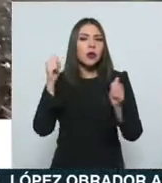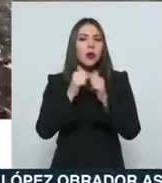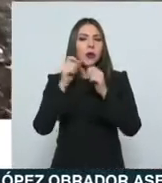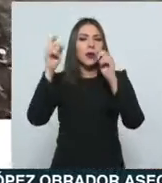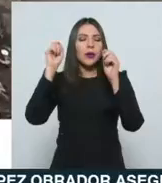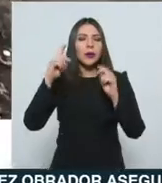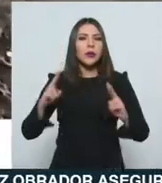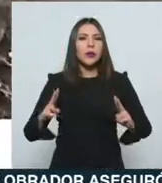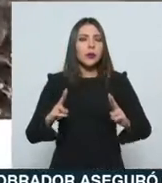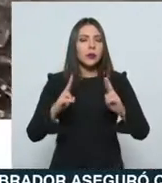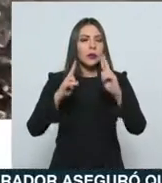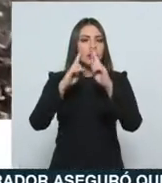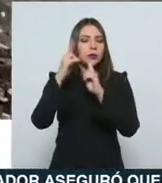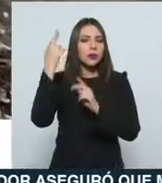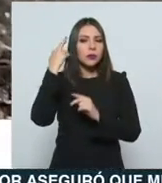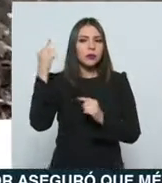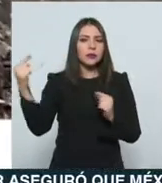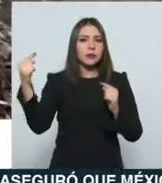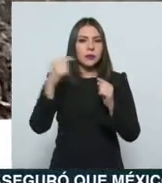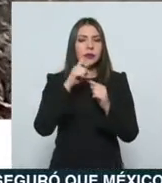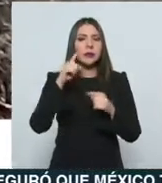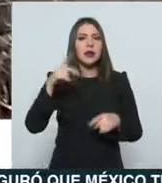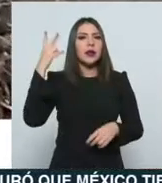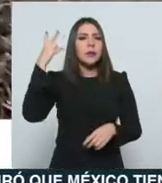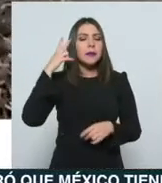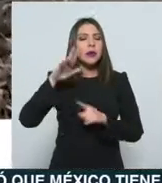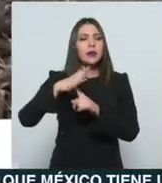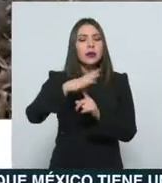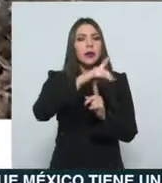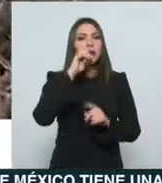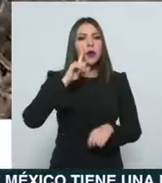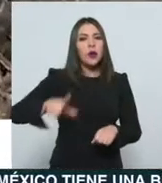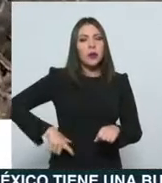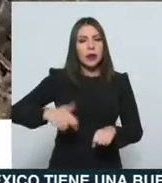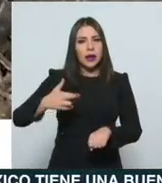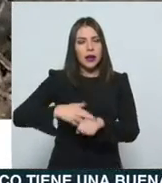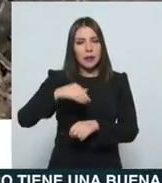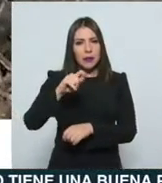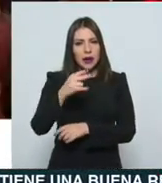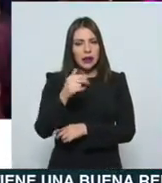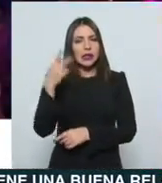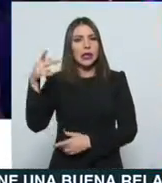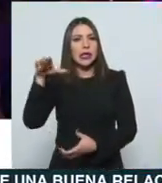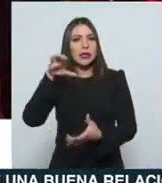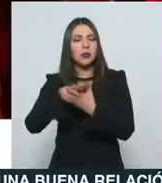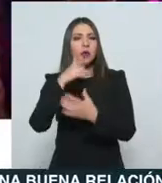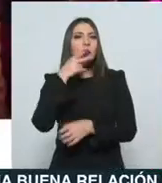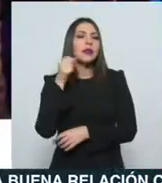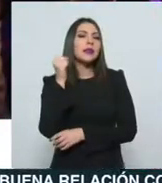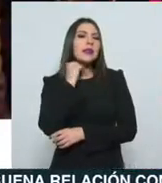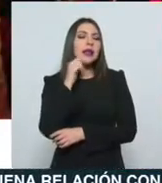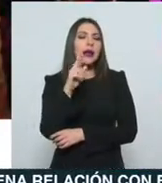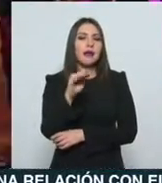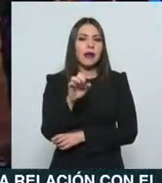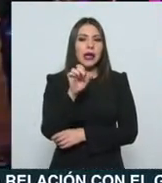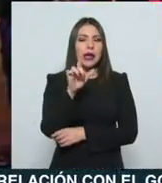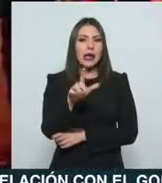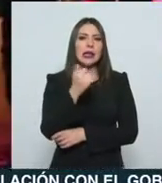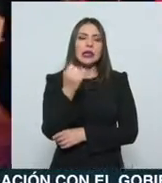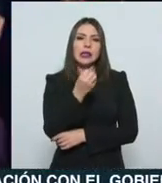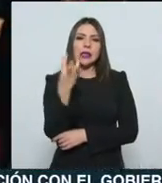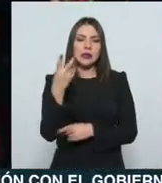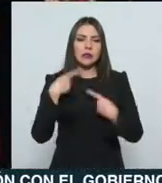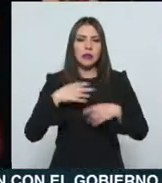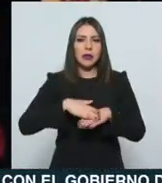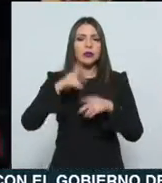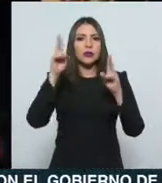Erika Alonso, su esposo, el senador Rafael Moreno Valle, y 3 personas más. Quedaron grabadas el 24 de diciembre, alrededor de las